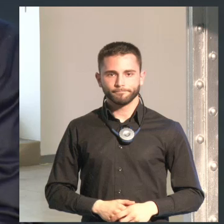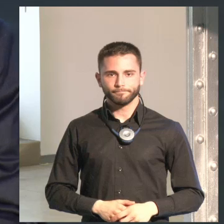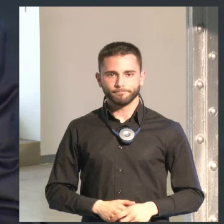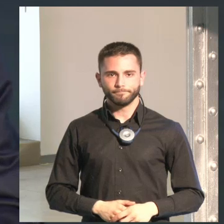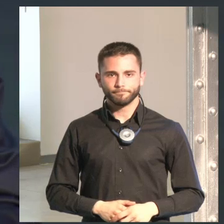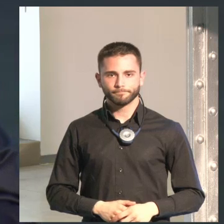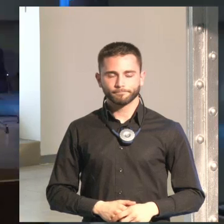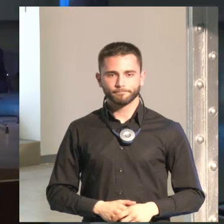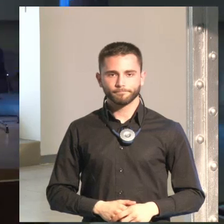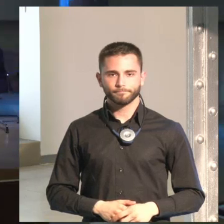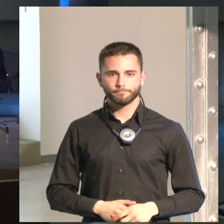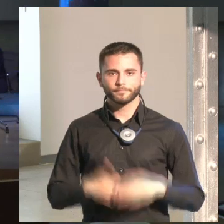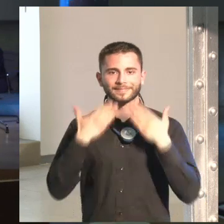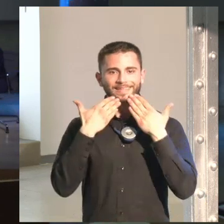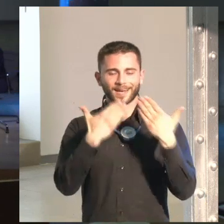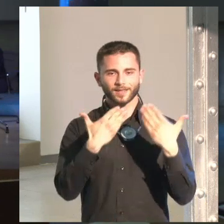Muchas gracias.